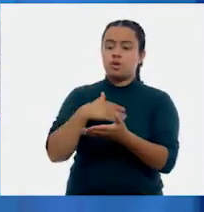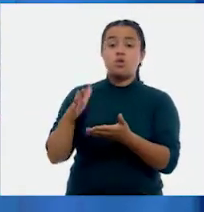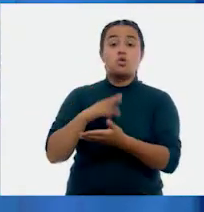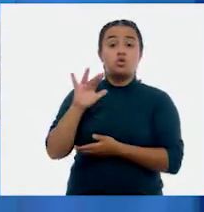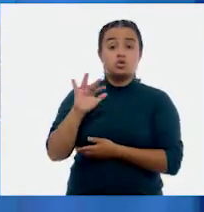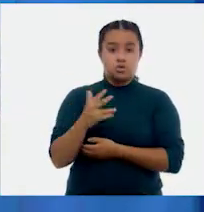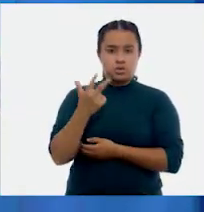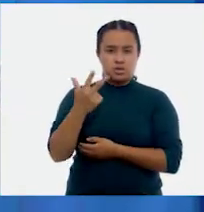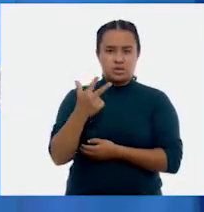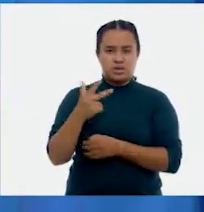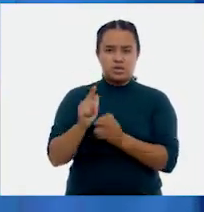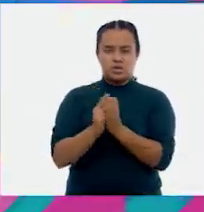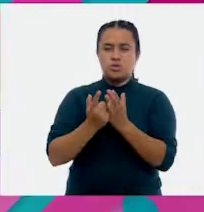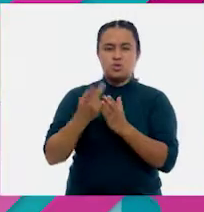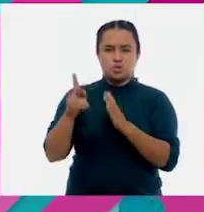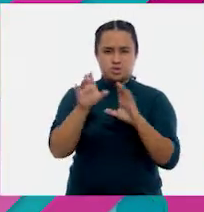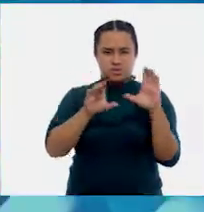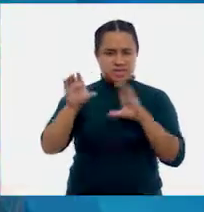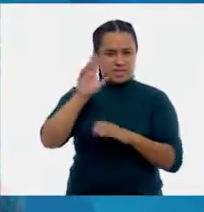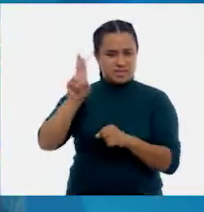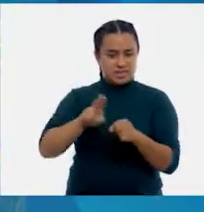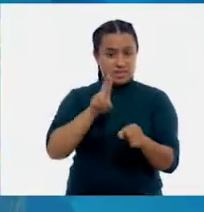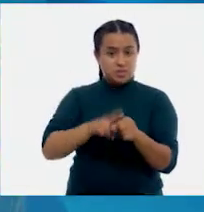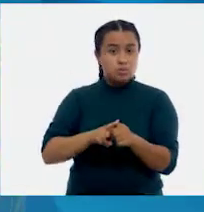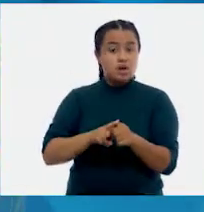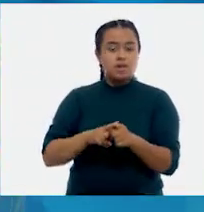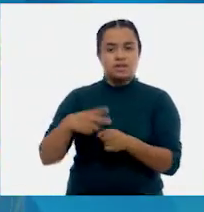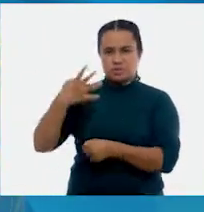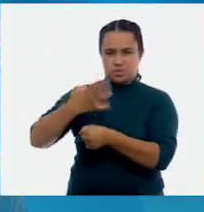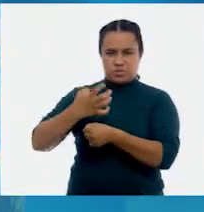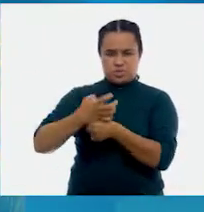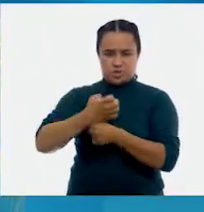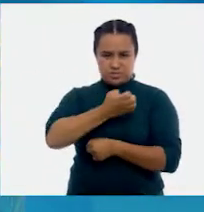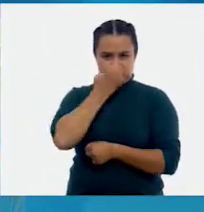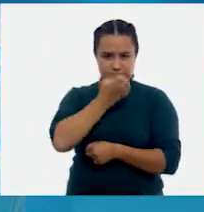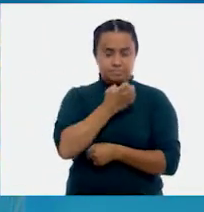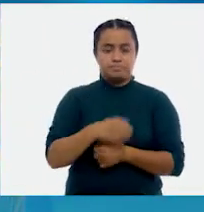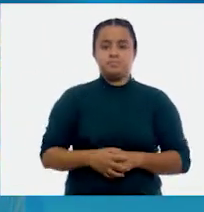58 de su libro de Ciencias Naturales, cuarto grado.